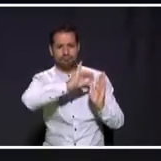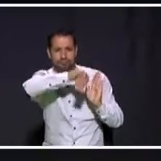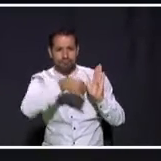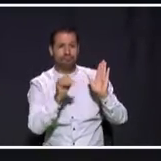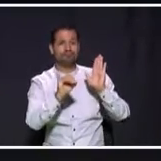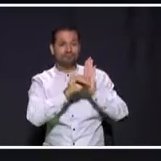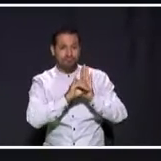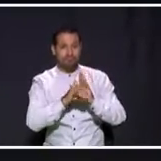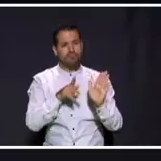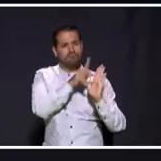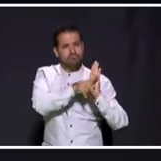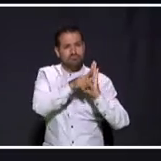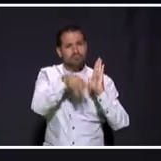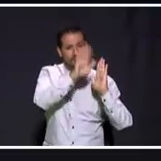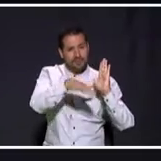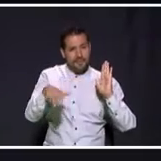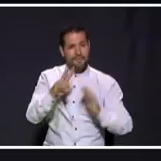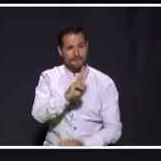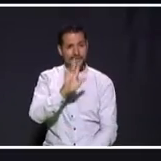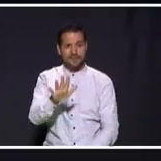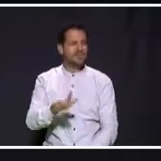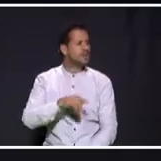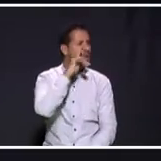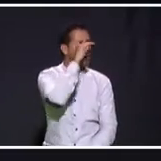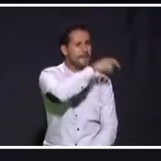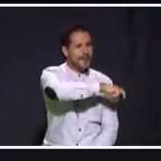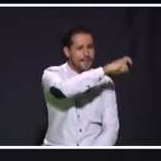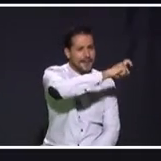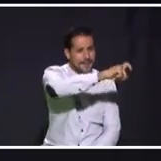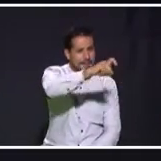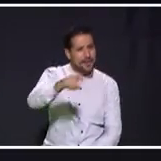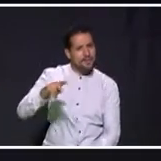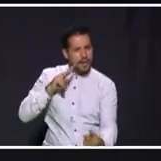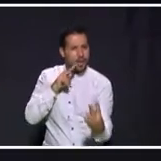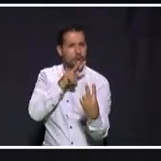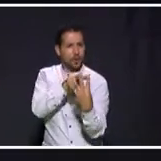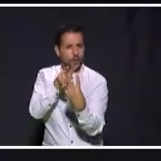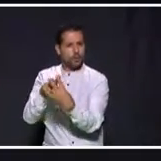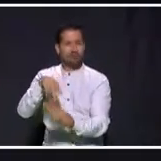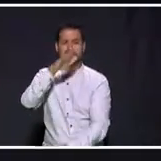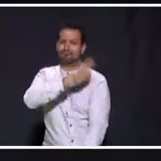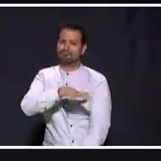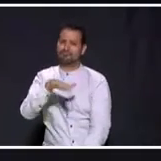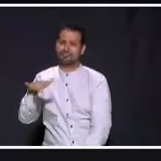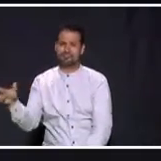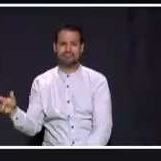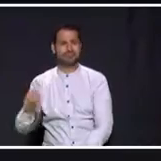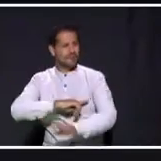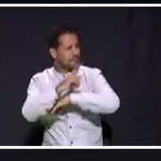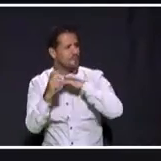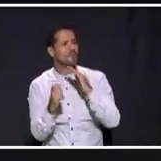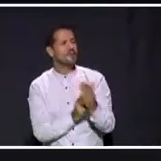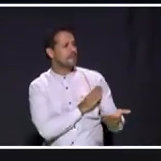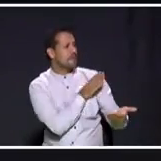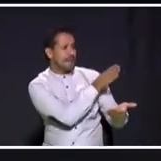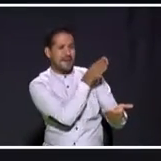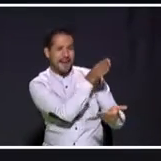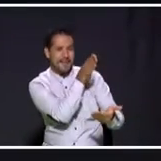recorridos 125 municipios de este departamento y conozco a antioquia en todos sus rincones por eso